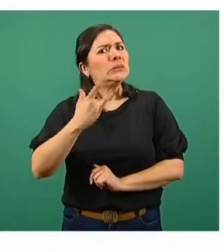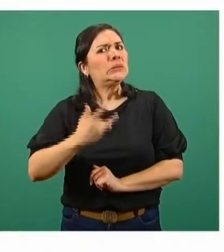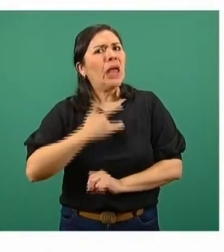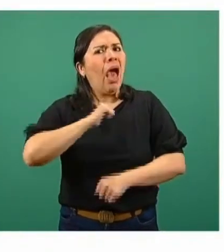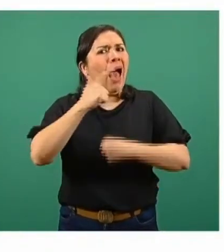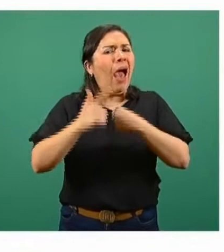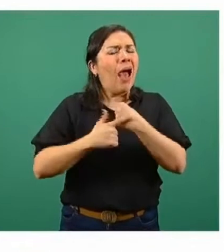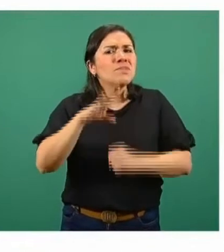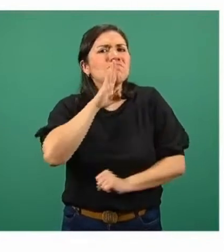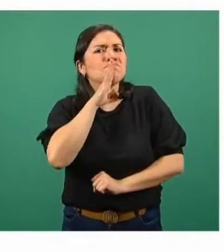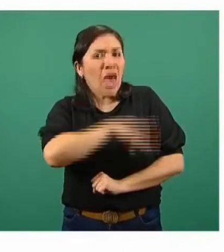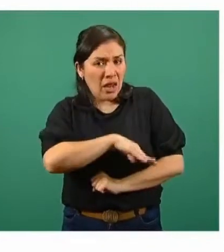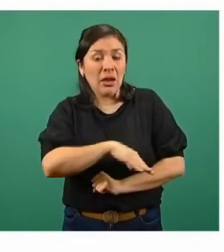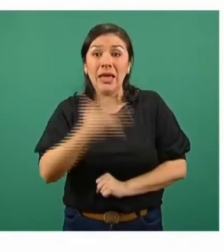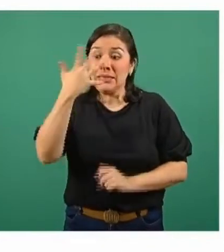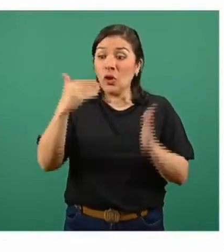alguna sintomatología. De estas